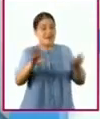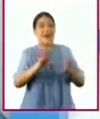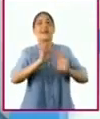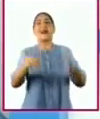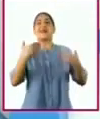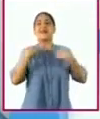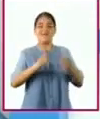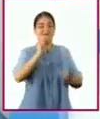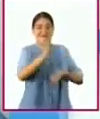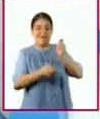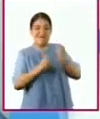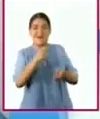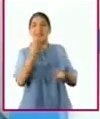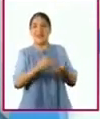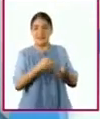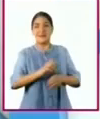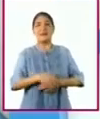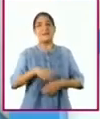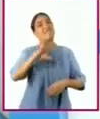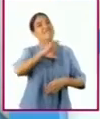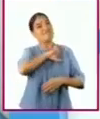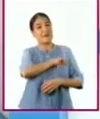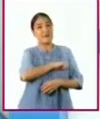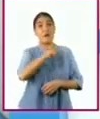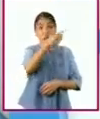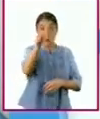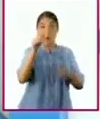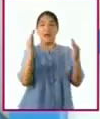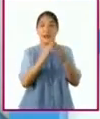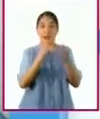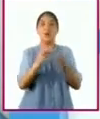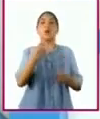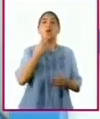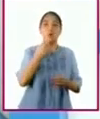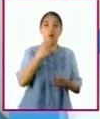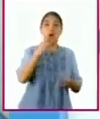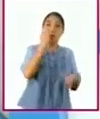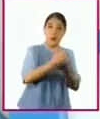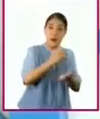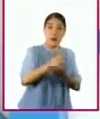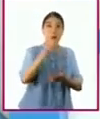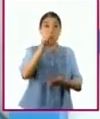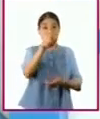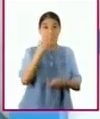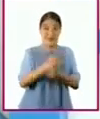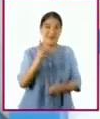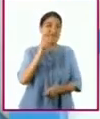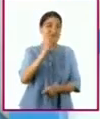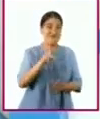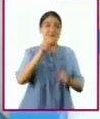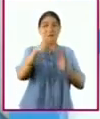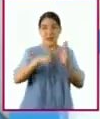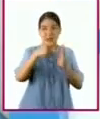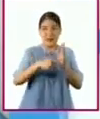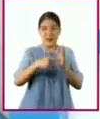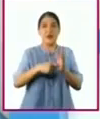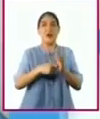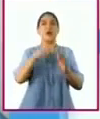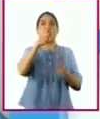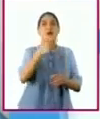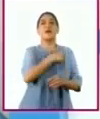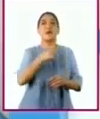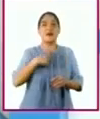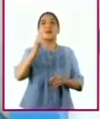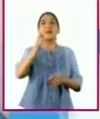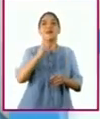fascinante. Ustedes en casa van a necesitar su cuaderno y mientras observan el siguiente video, anoten los elementos que se